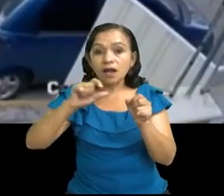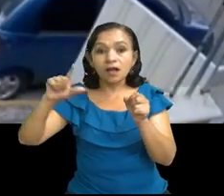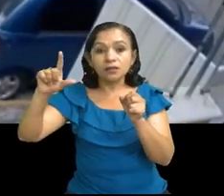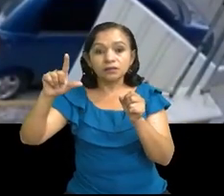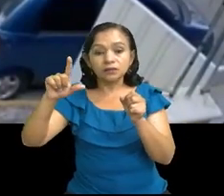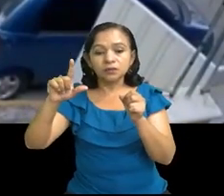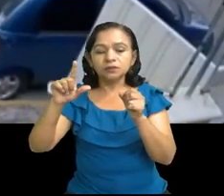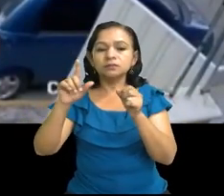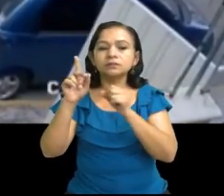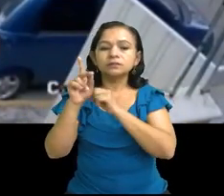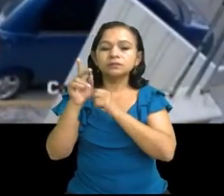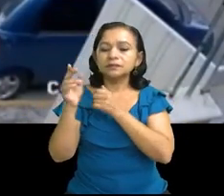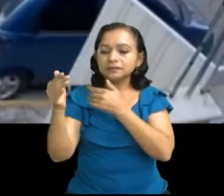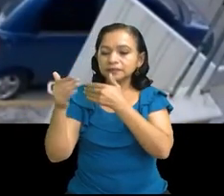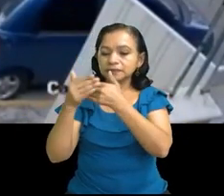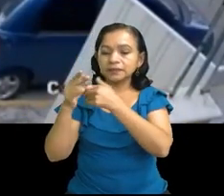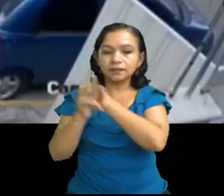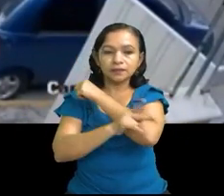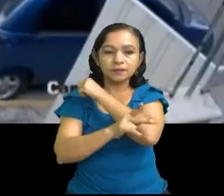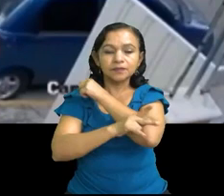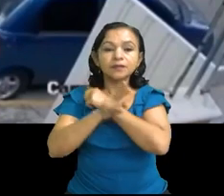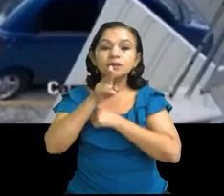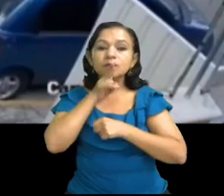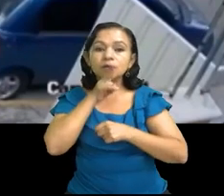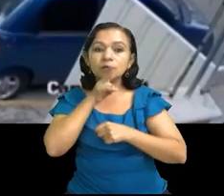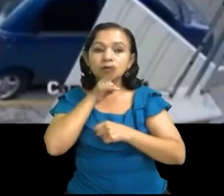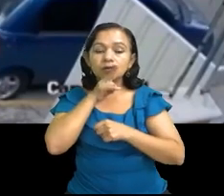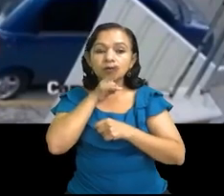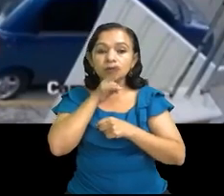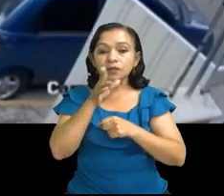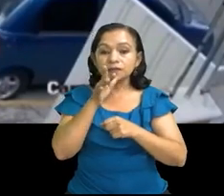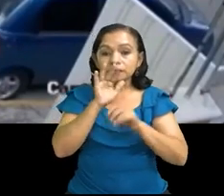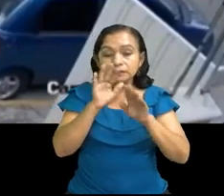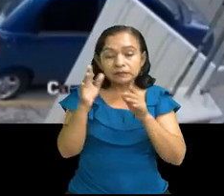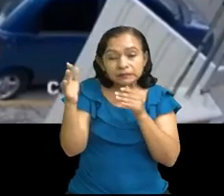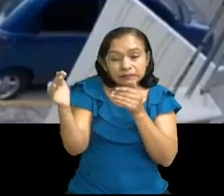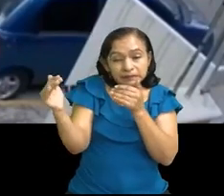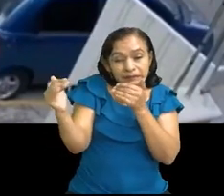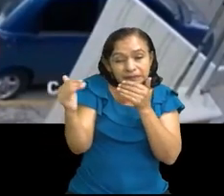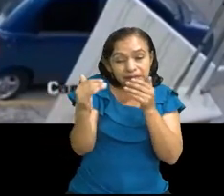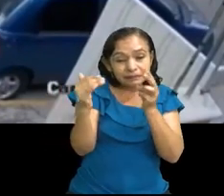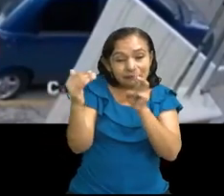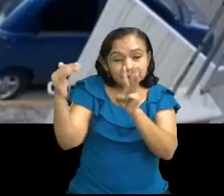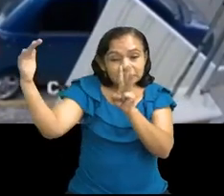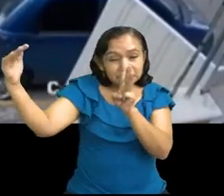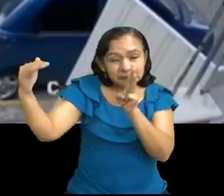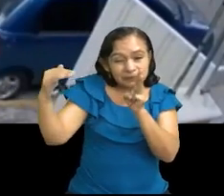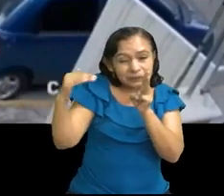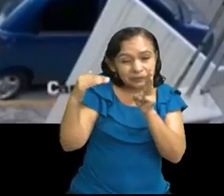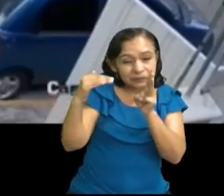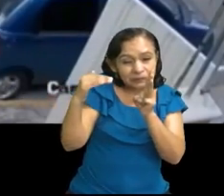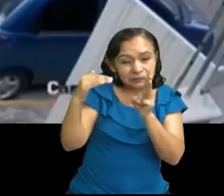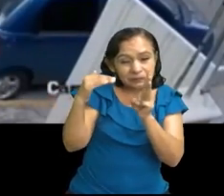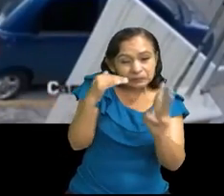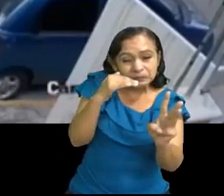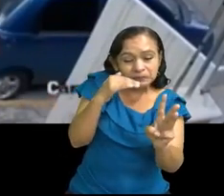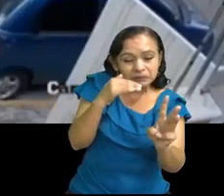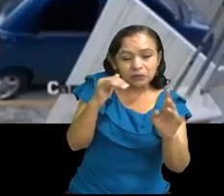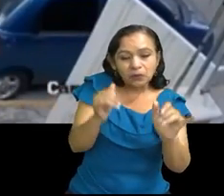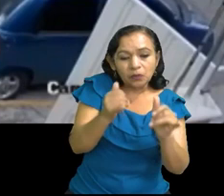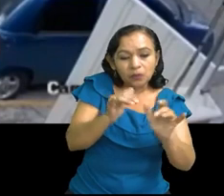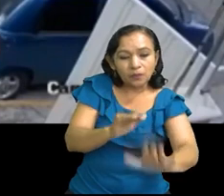el vecino país de Honduras. Las niñas, al verse con el vehículo casi encima, se apartaron dejando sus